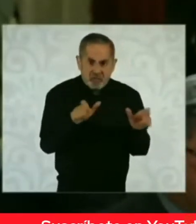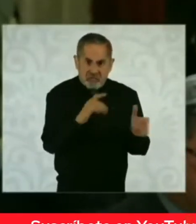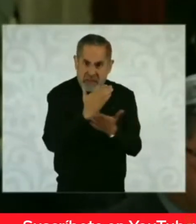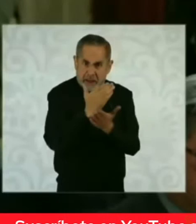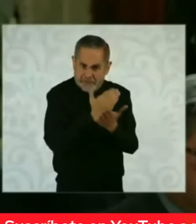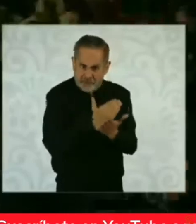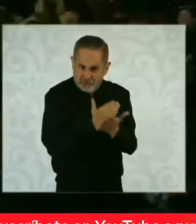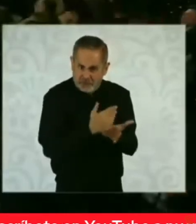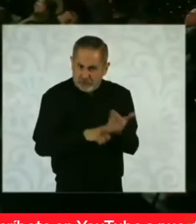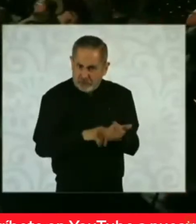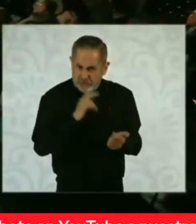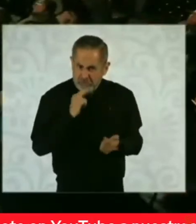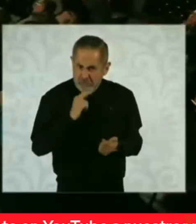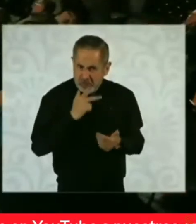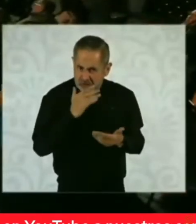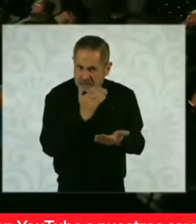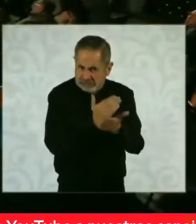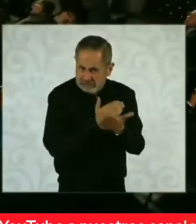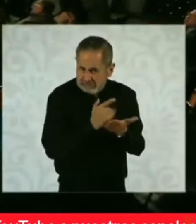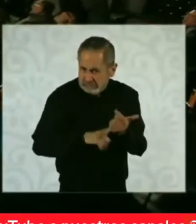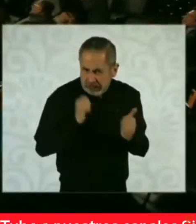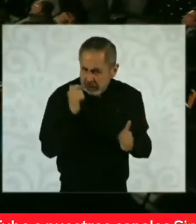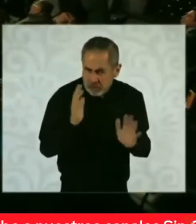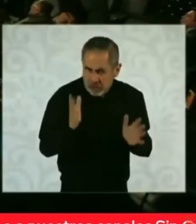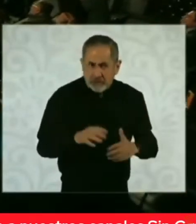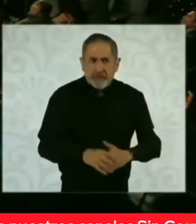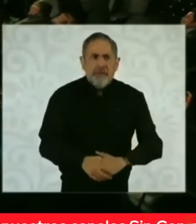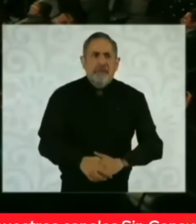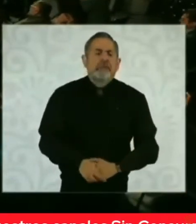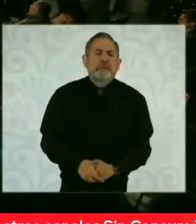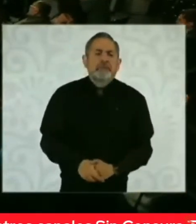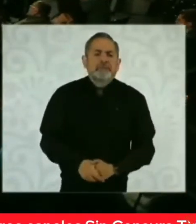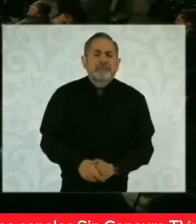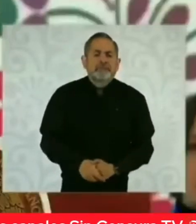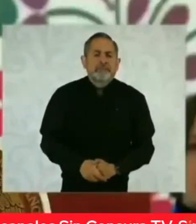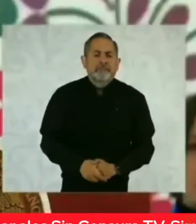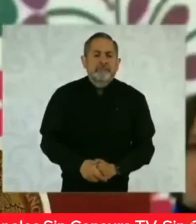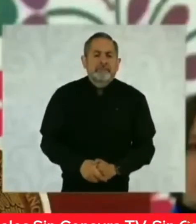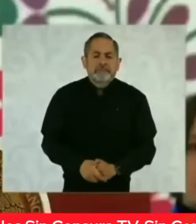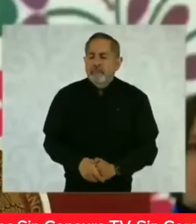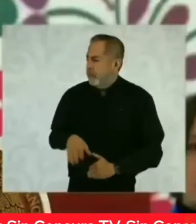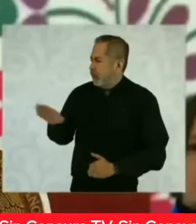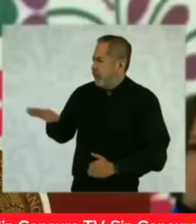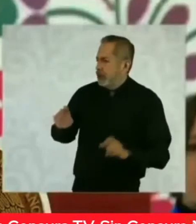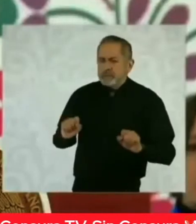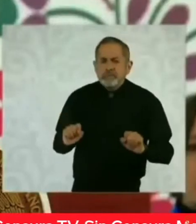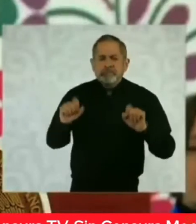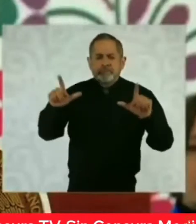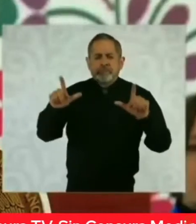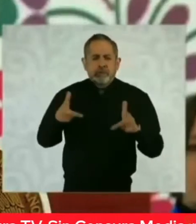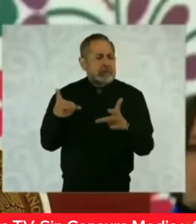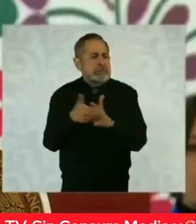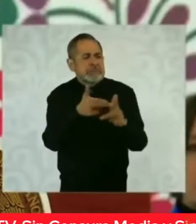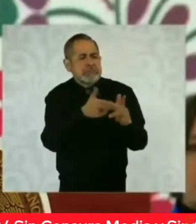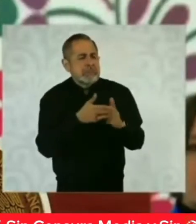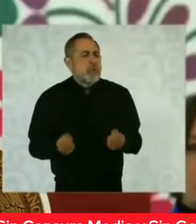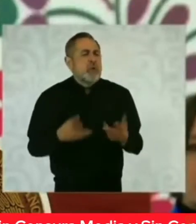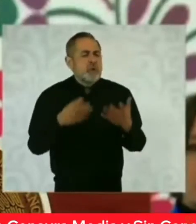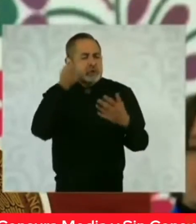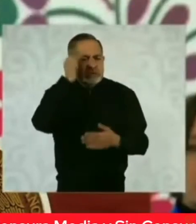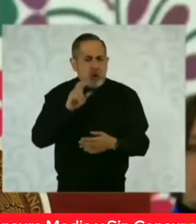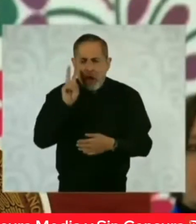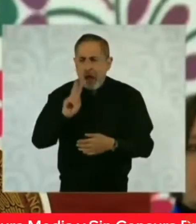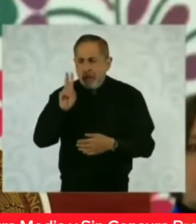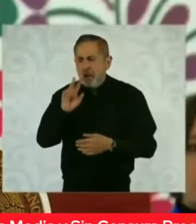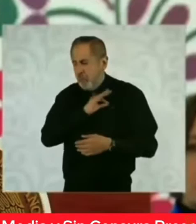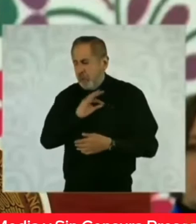contención, ya ha disminuido este delito. A ver si pueden poner homicidios de Sinaloa, por favor, hasta donde está ahora, ahí de